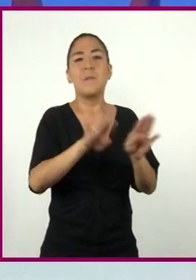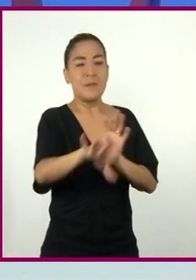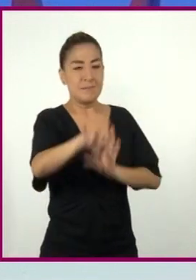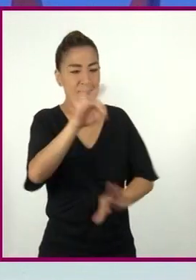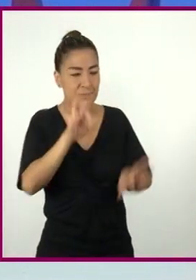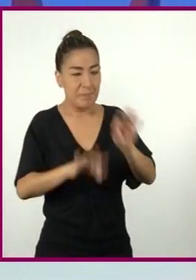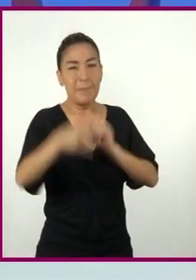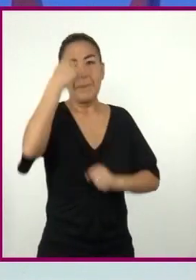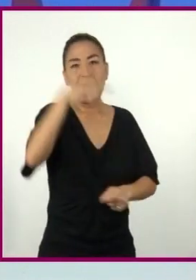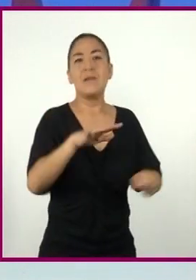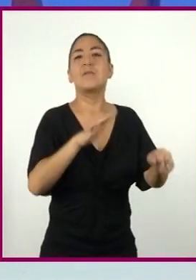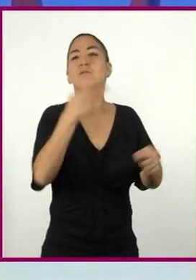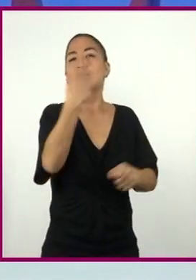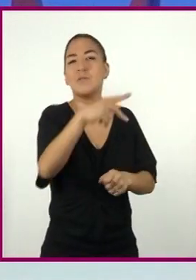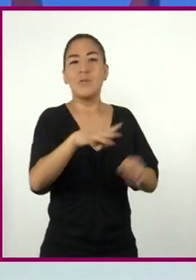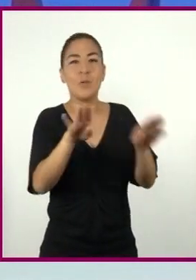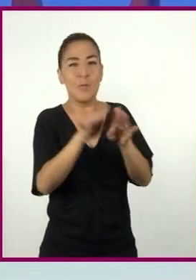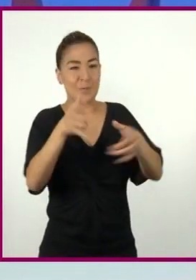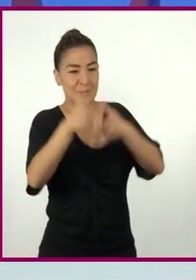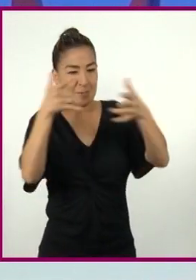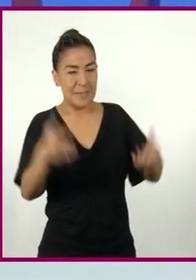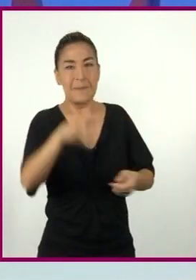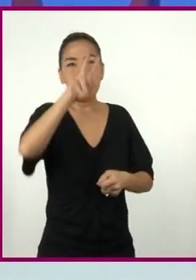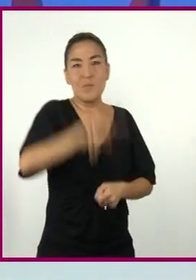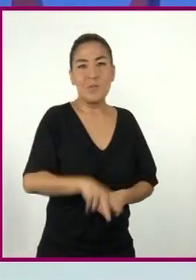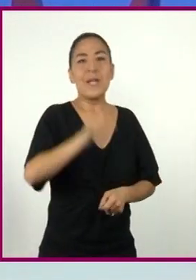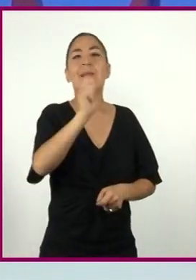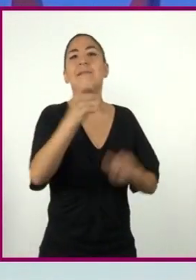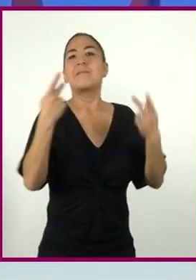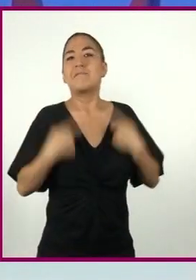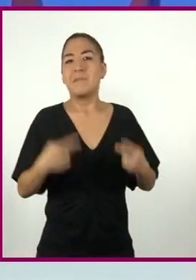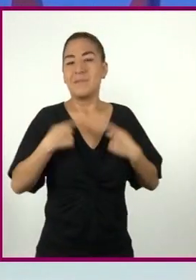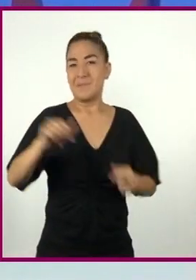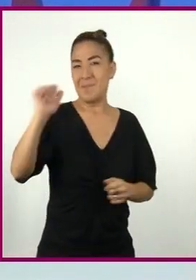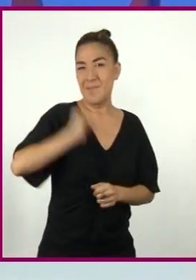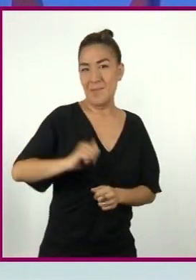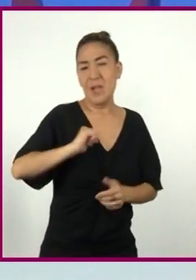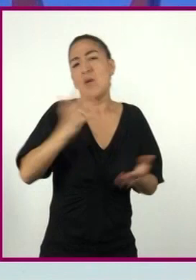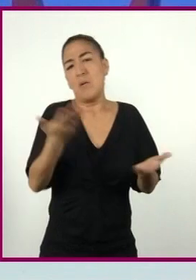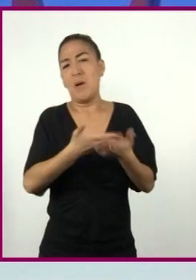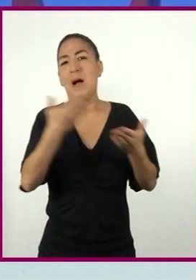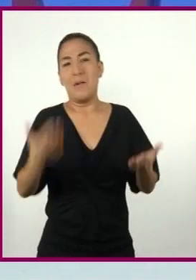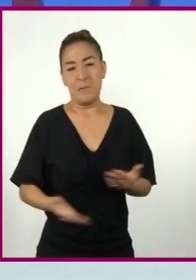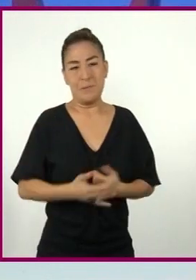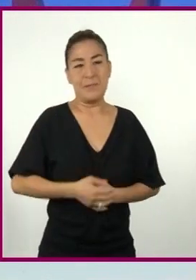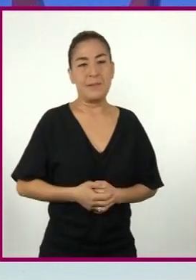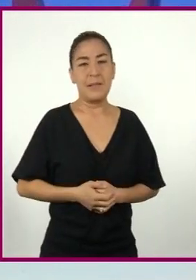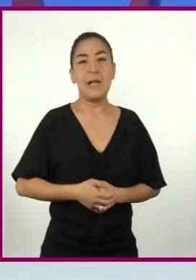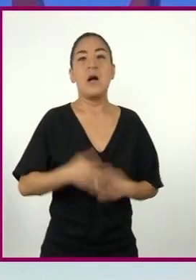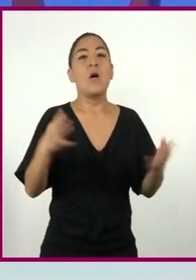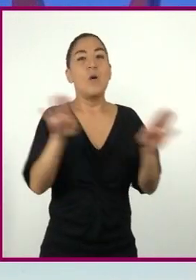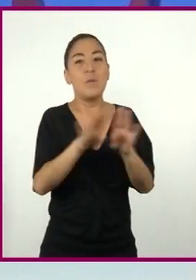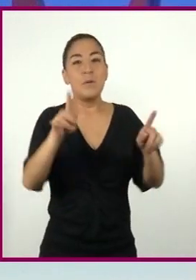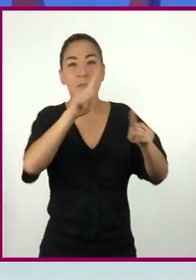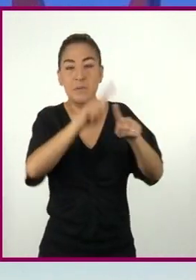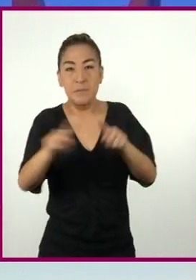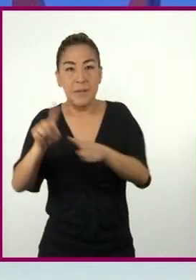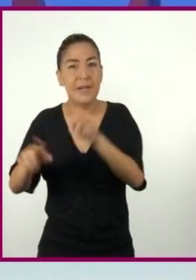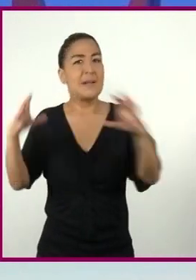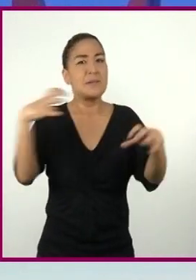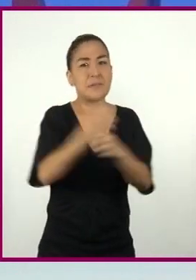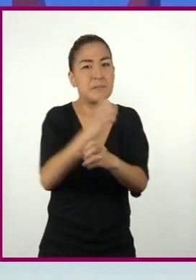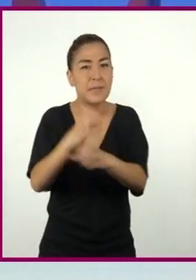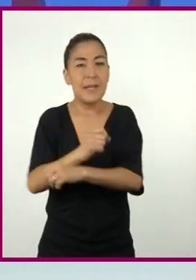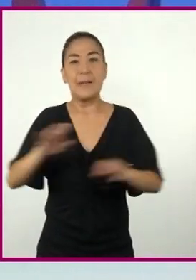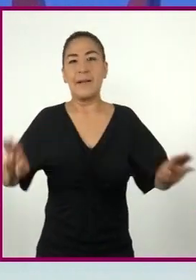los aspectos más importantes de la vida de una persona. La definición y sus características